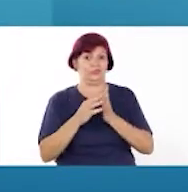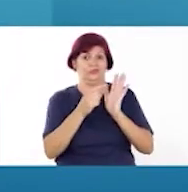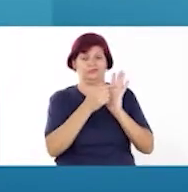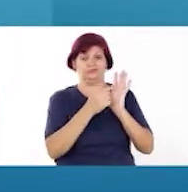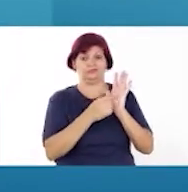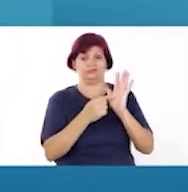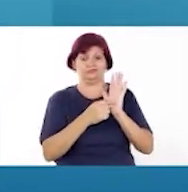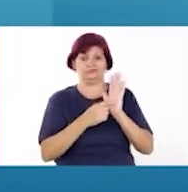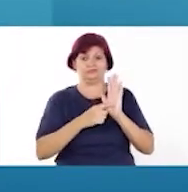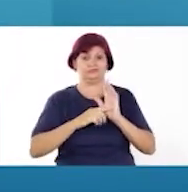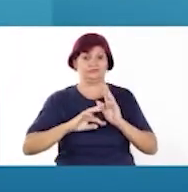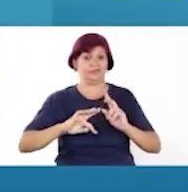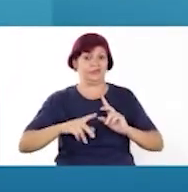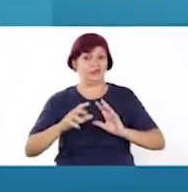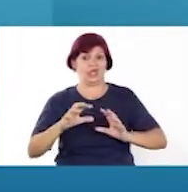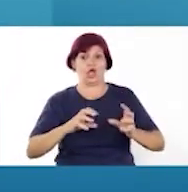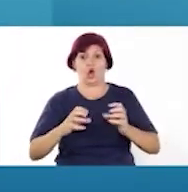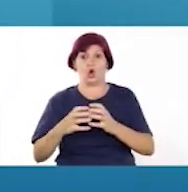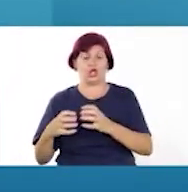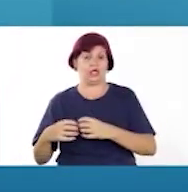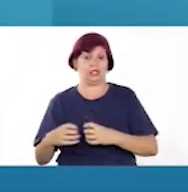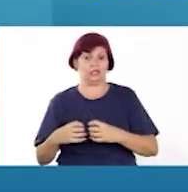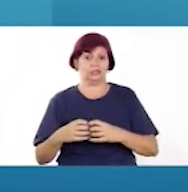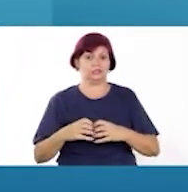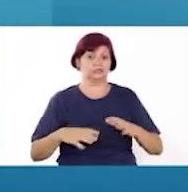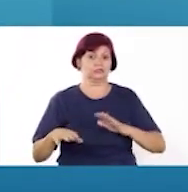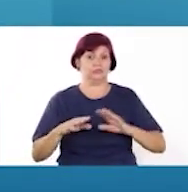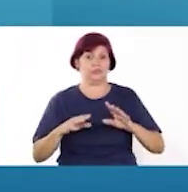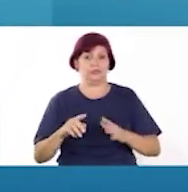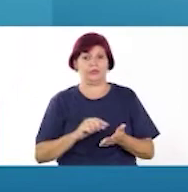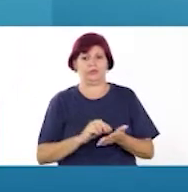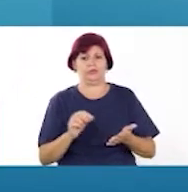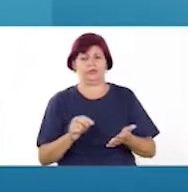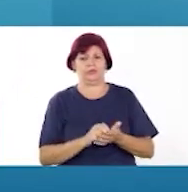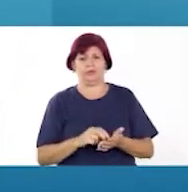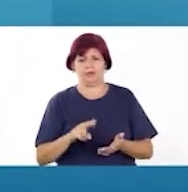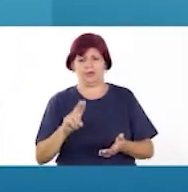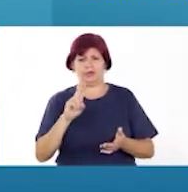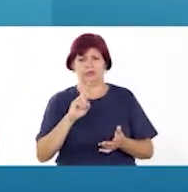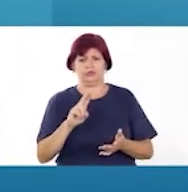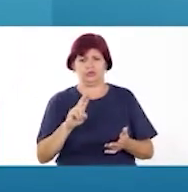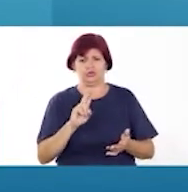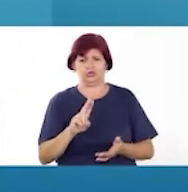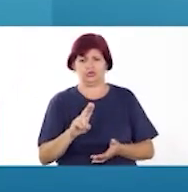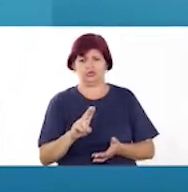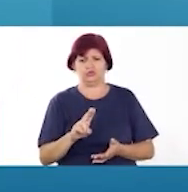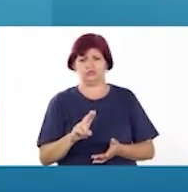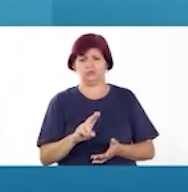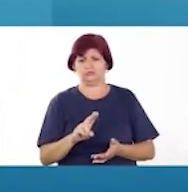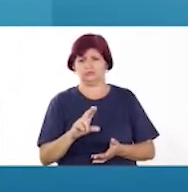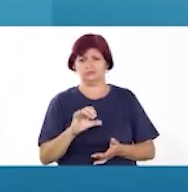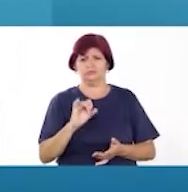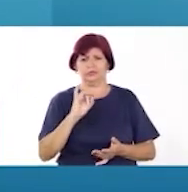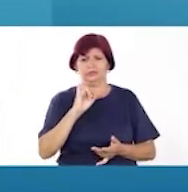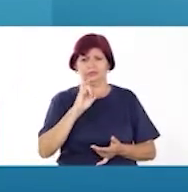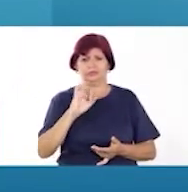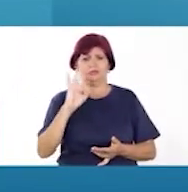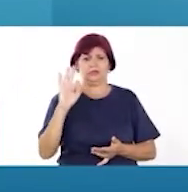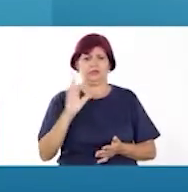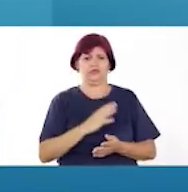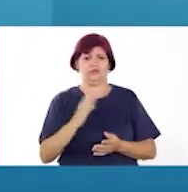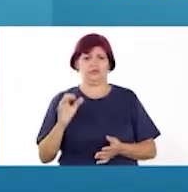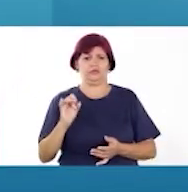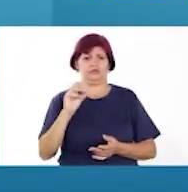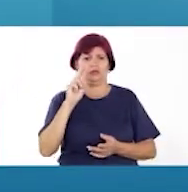Todos estos aspectos que tienen que ver con la reorganización del movimiento aparecen en la página 268 a la 273 del libro de texto.